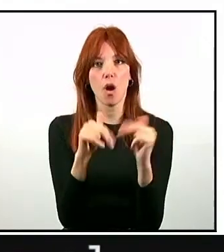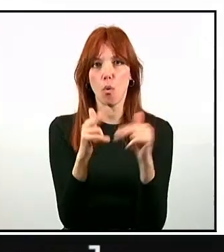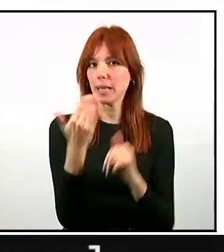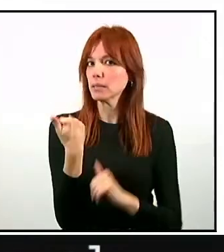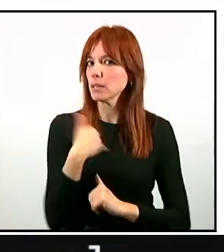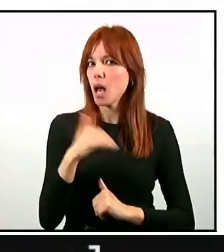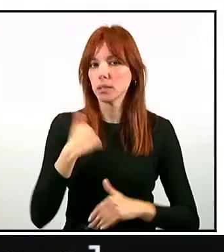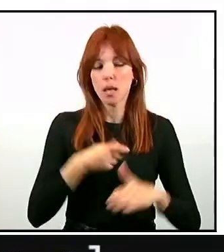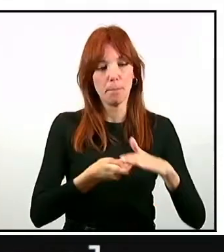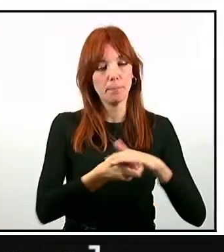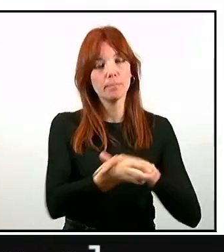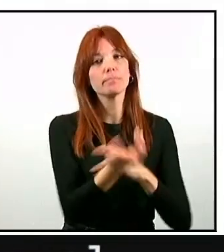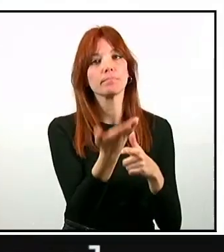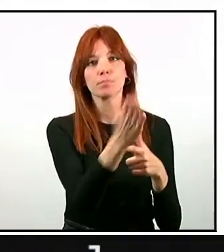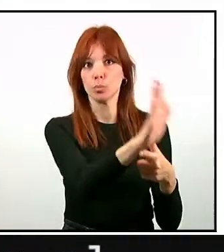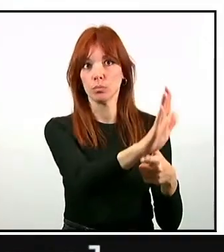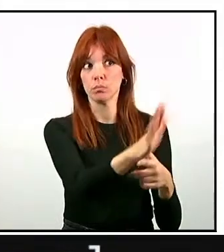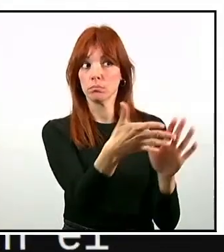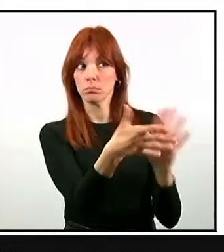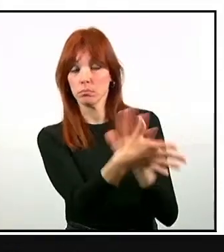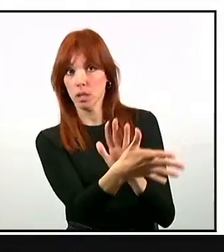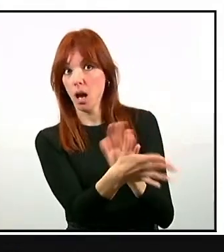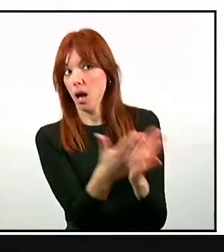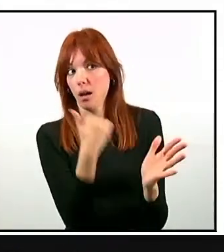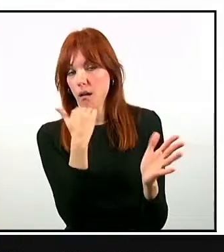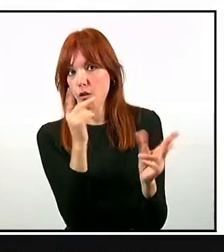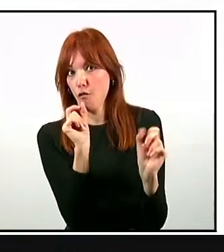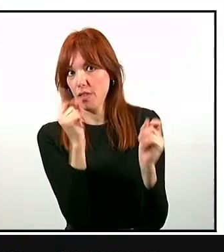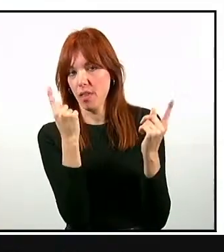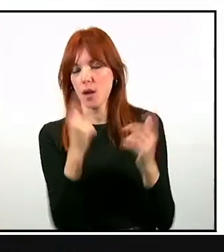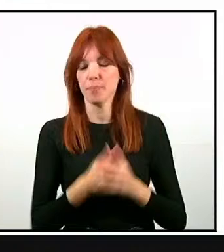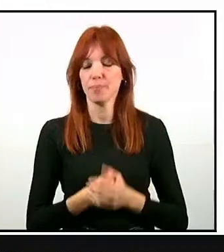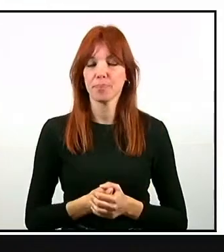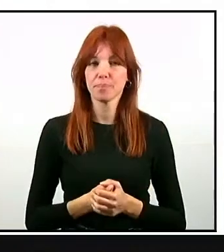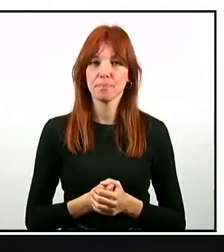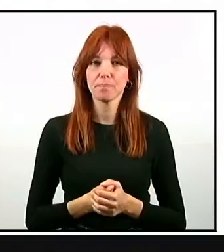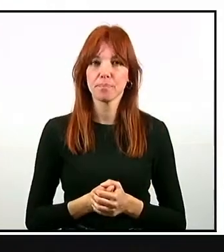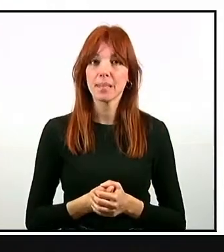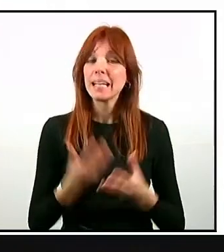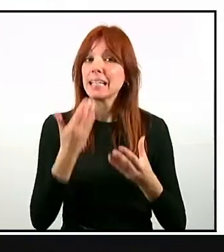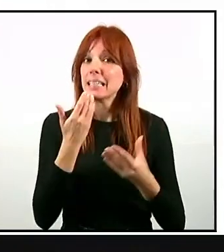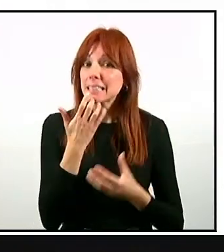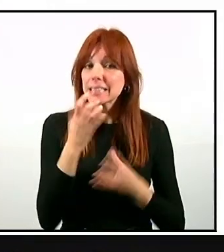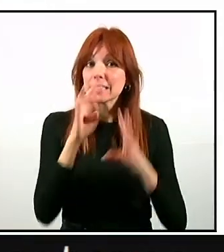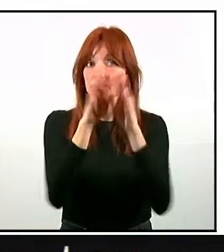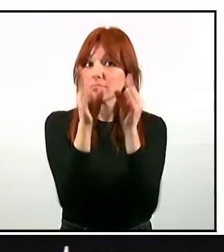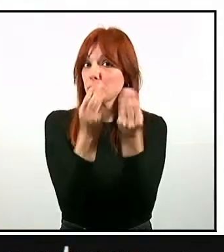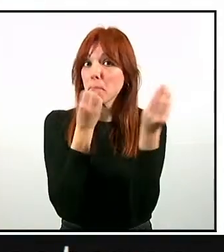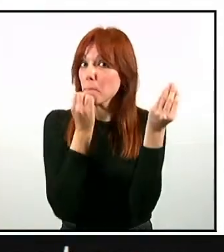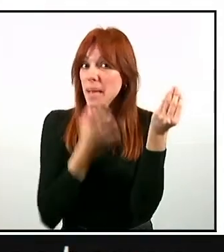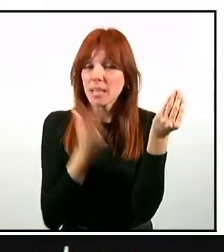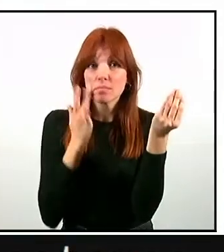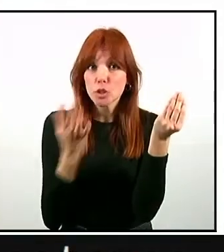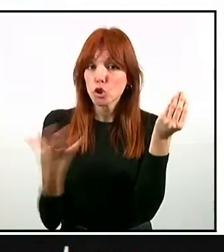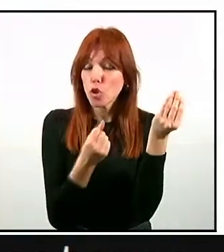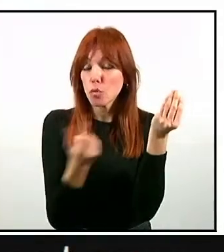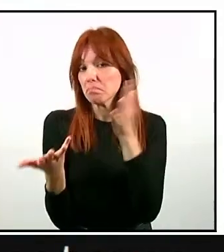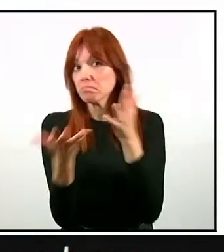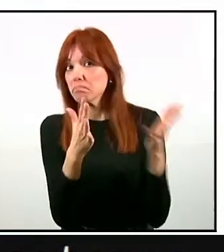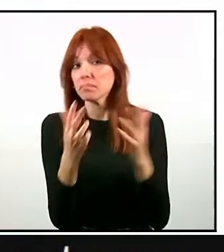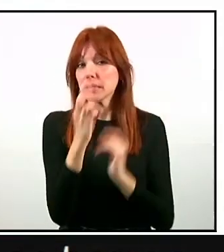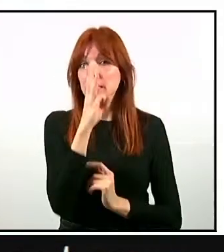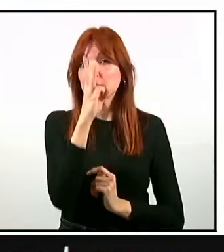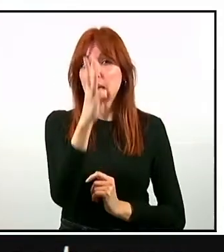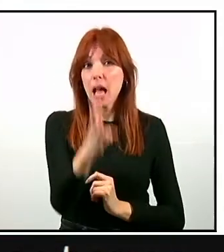Ayuntamiento de Castiblanco, que es un paso casi definitivo. Si todo esto va bien, estamos hablando de que en el horizonte de 3-4